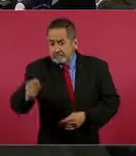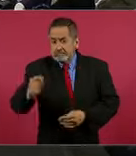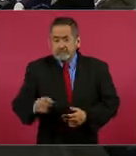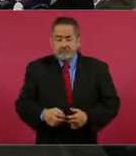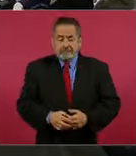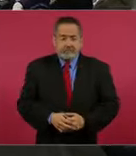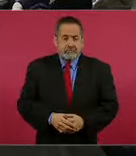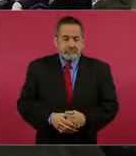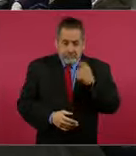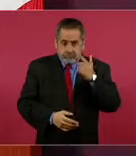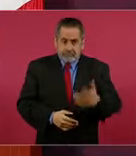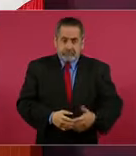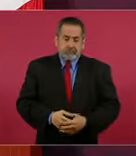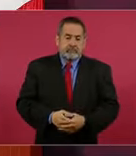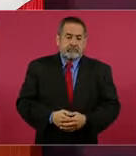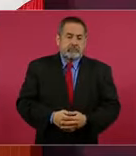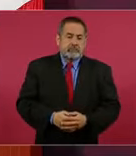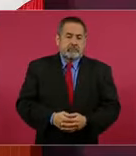Mire,